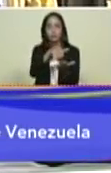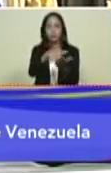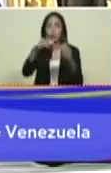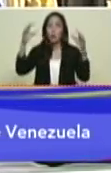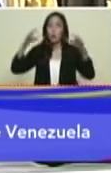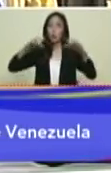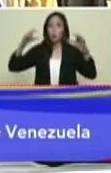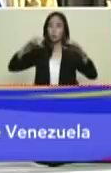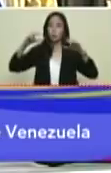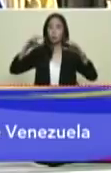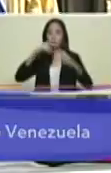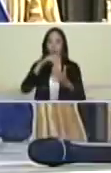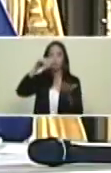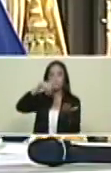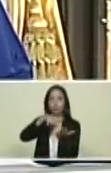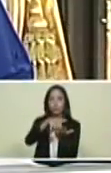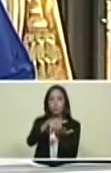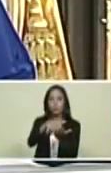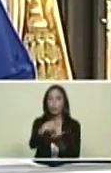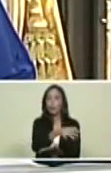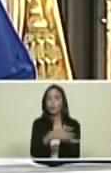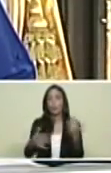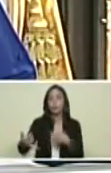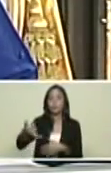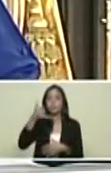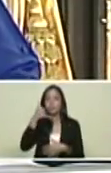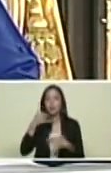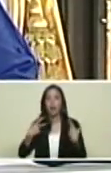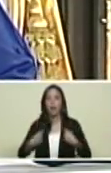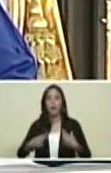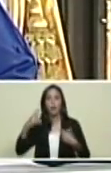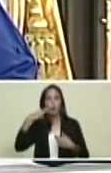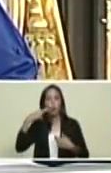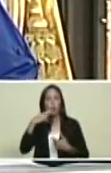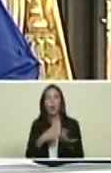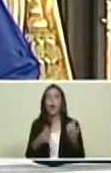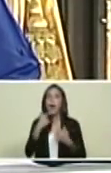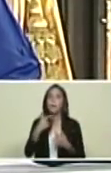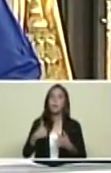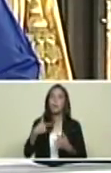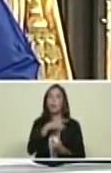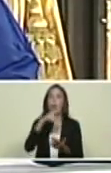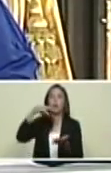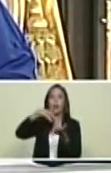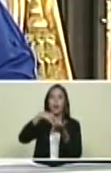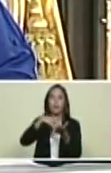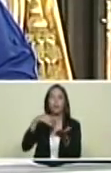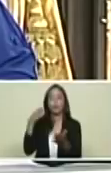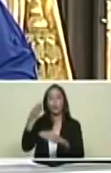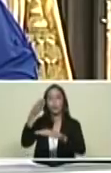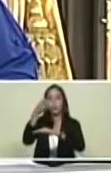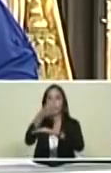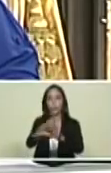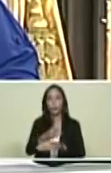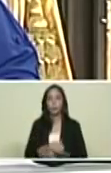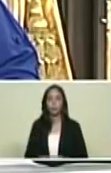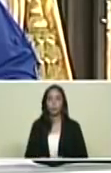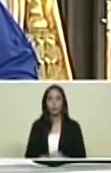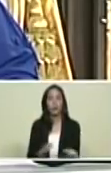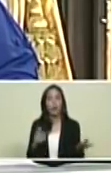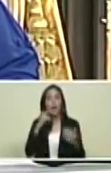llovizna, conversé con Aristóbulo y va rumbo a Los Guayos, allá en la